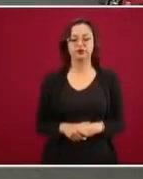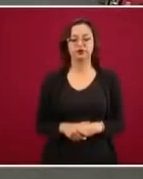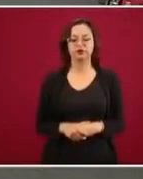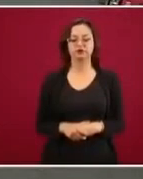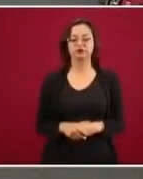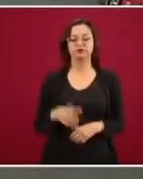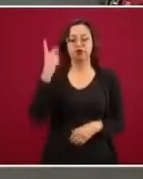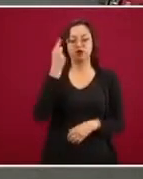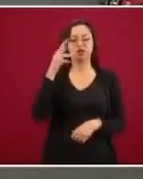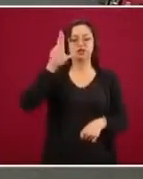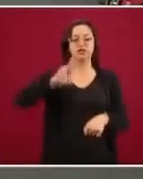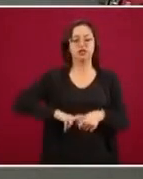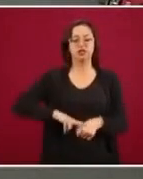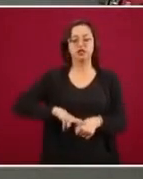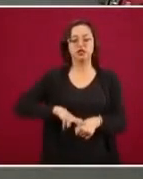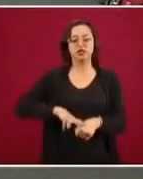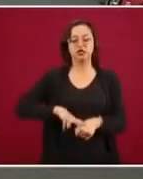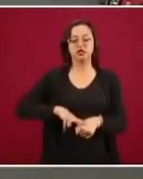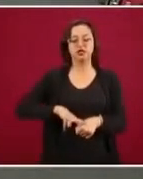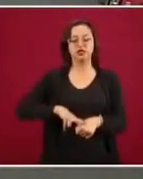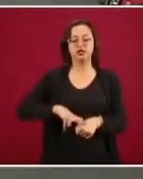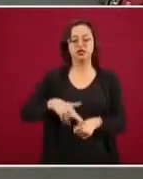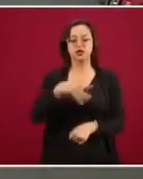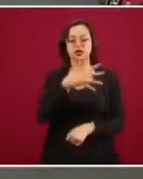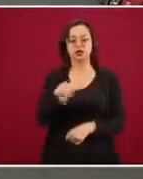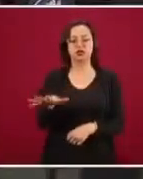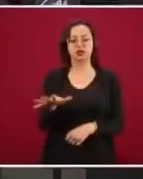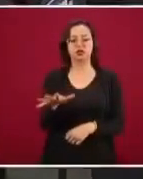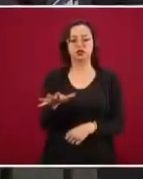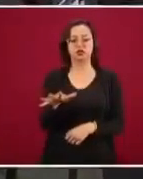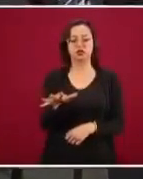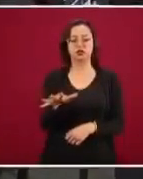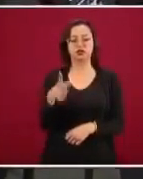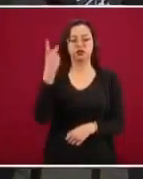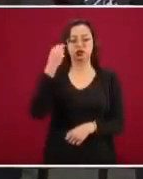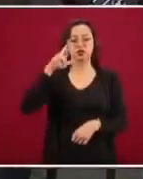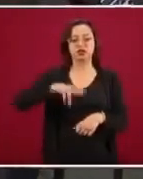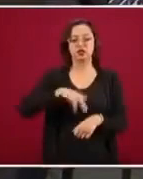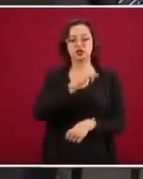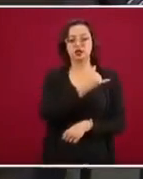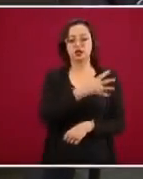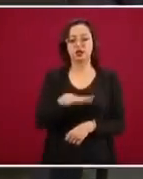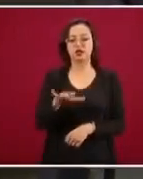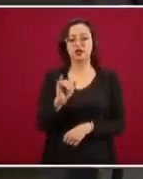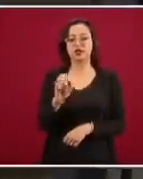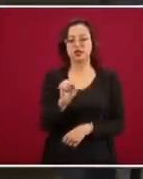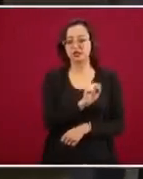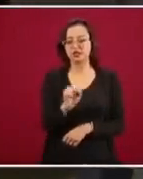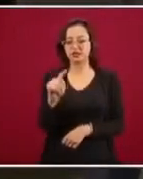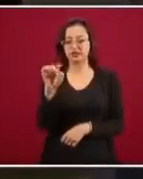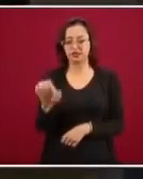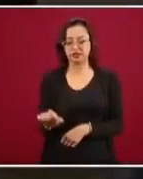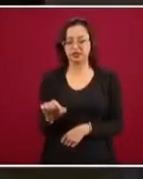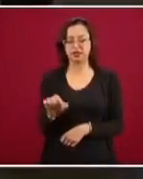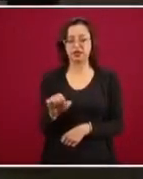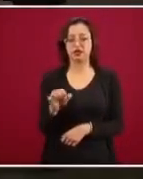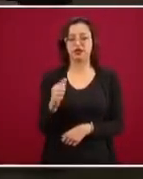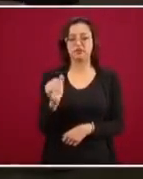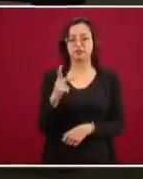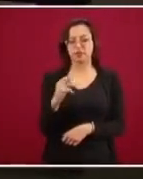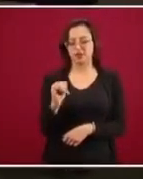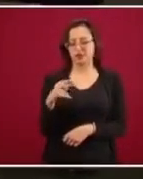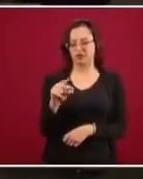al director general del instituto al director general del isstey maestro luis antonio ramírez pineda